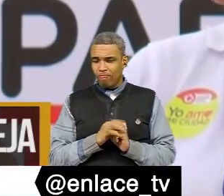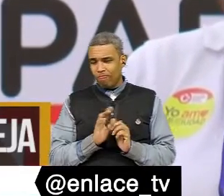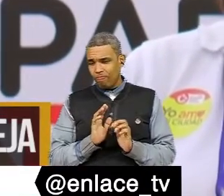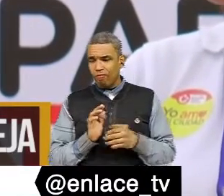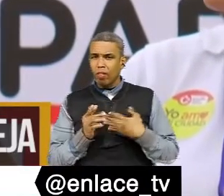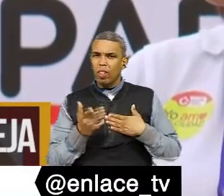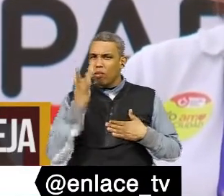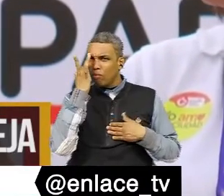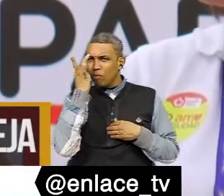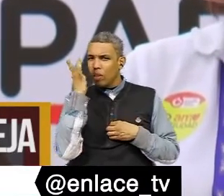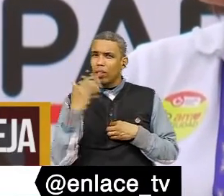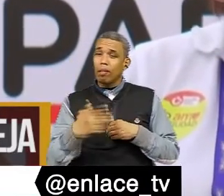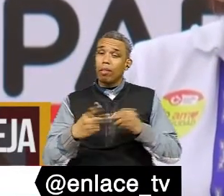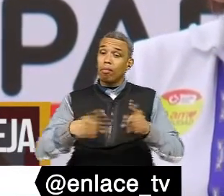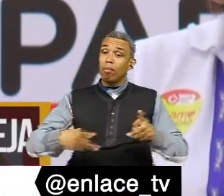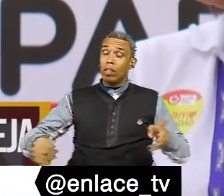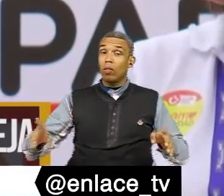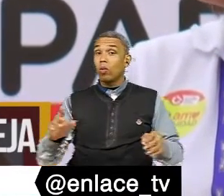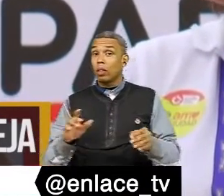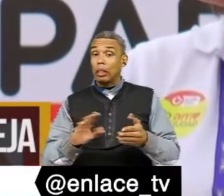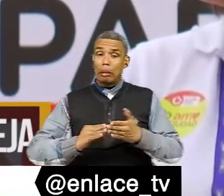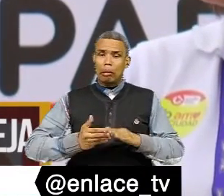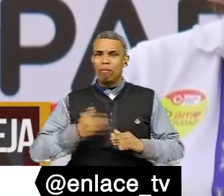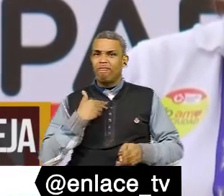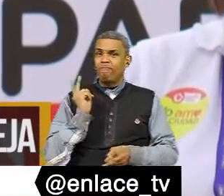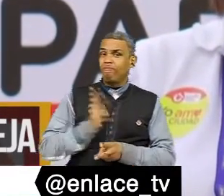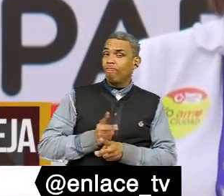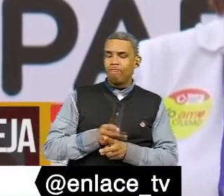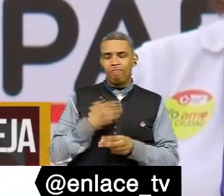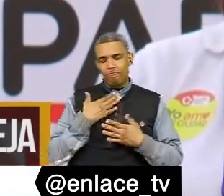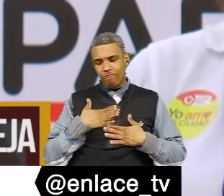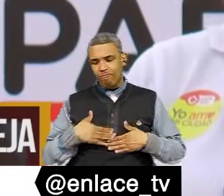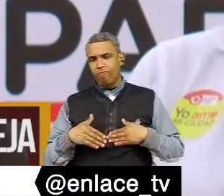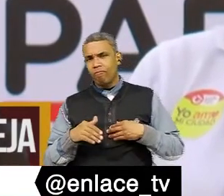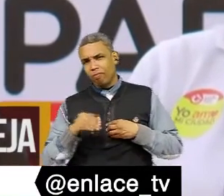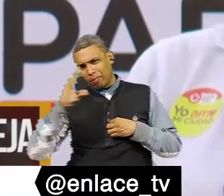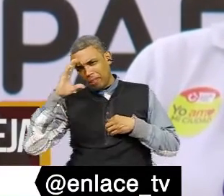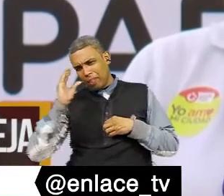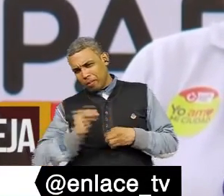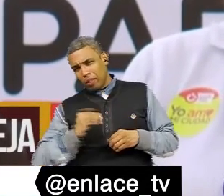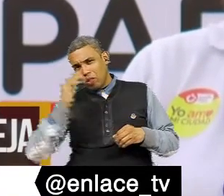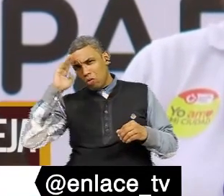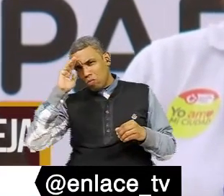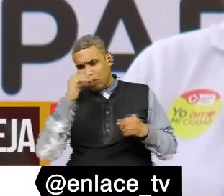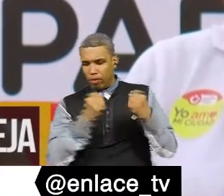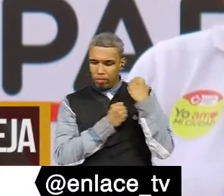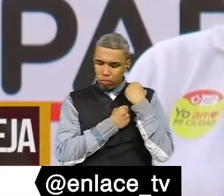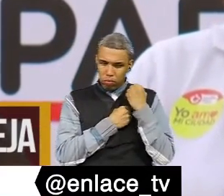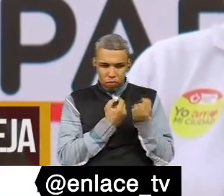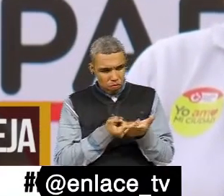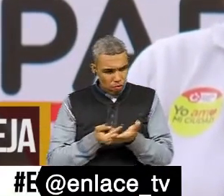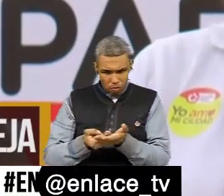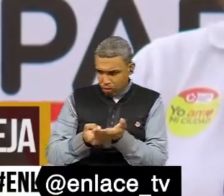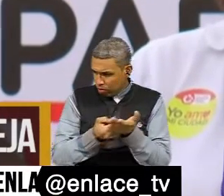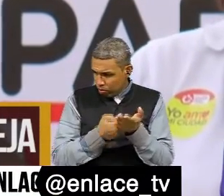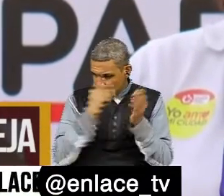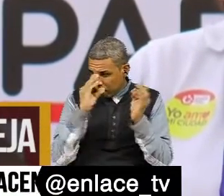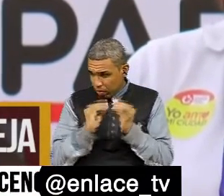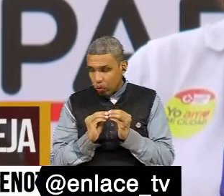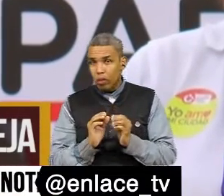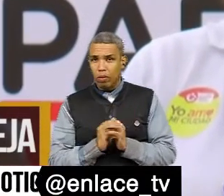ciudad y es por eso que en común acuerdo con todas las fuerzas militares y la policía de Barranca Bermeja se ha decidido realizar